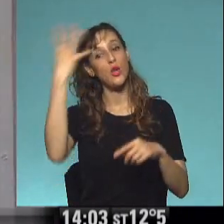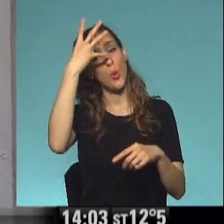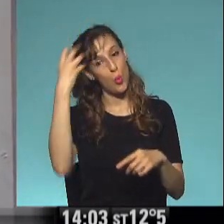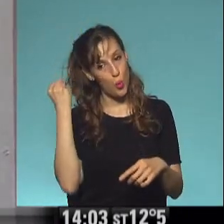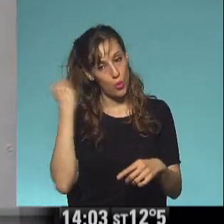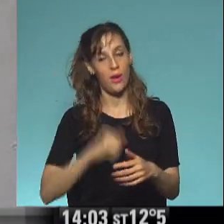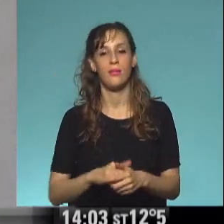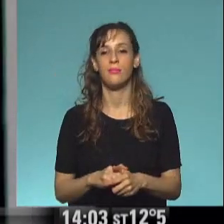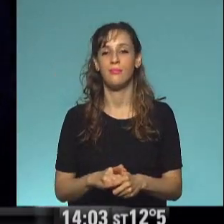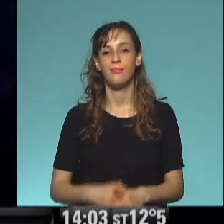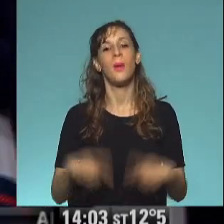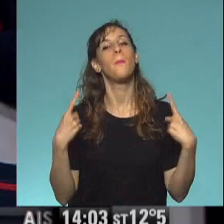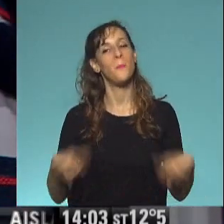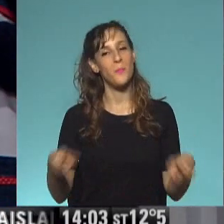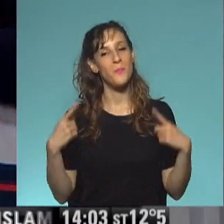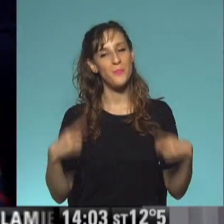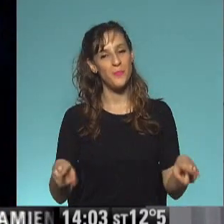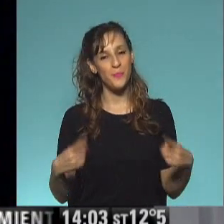Nuria. Abrí la puerta.